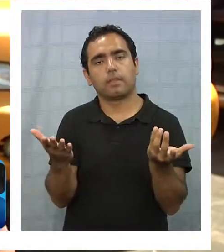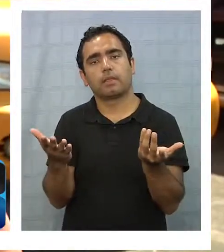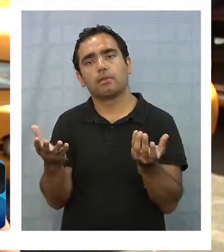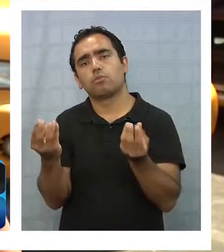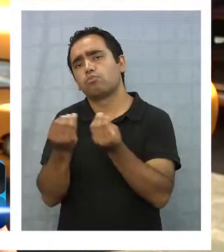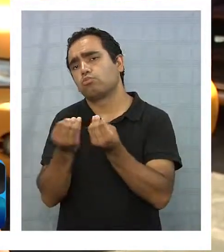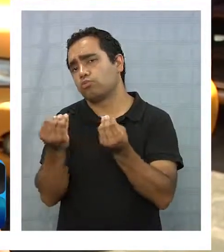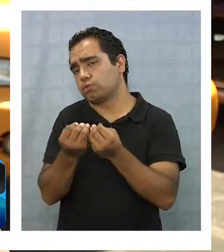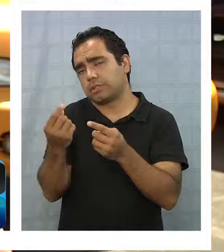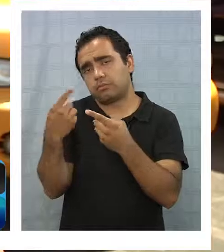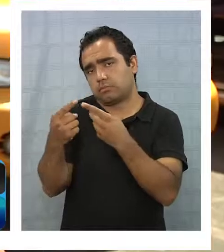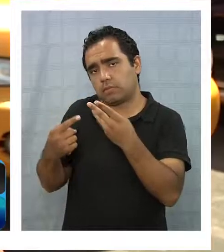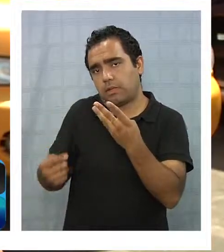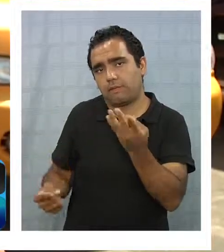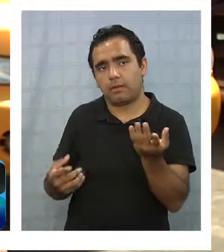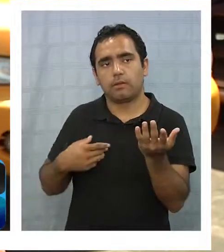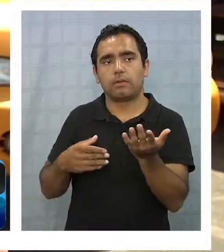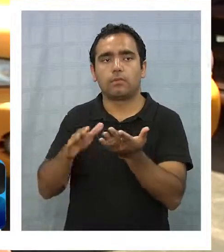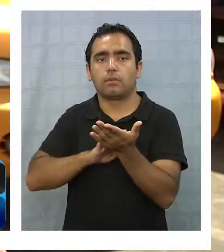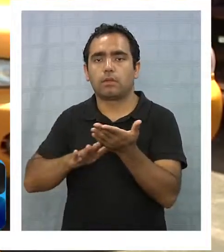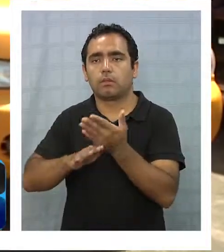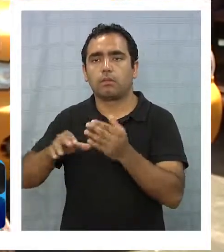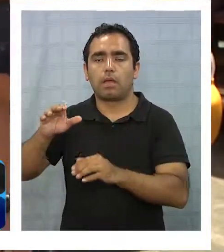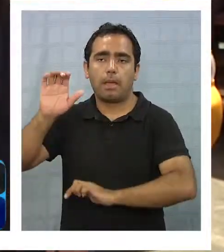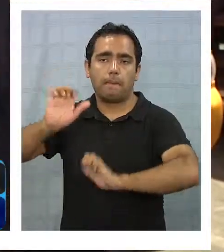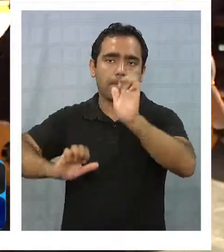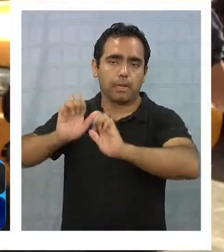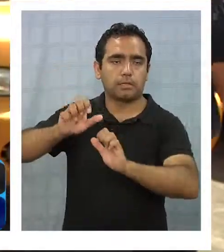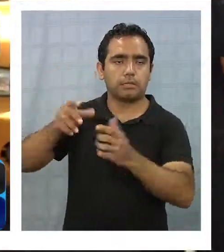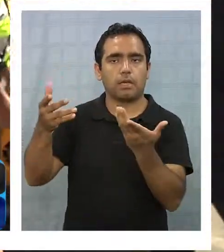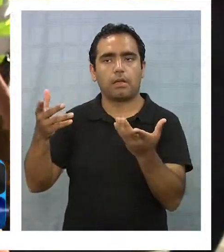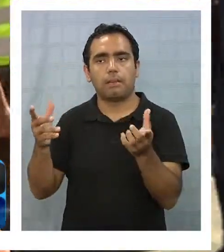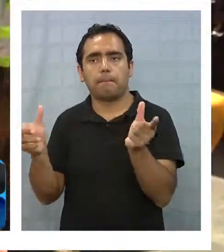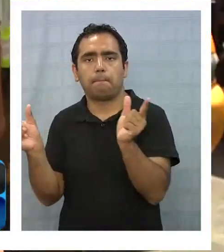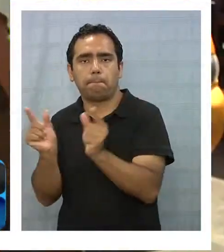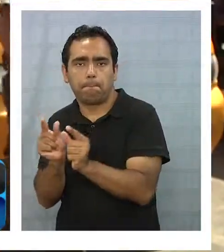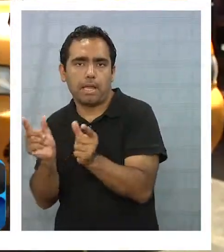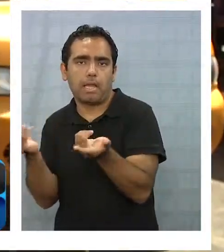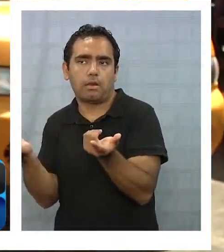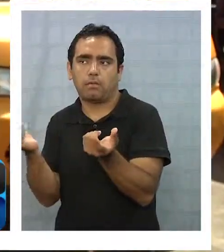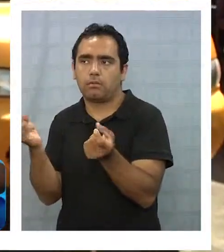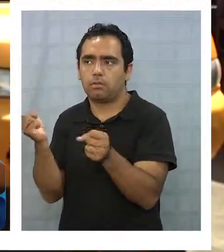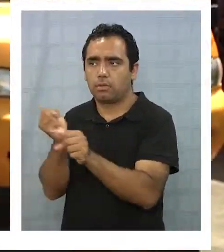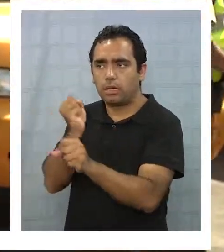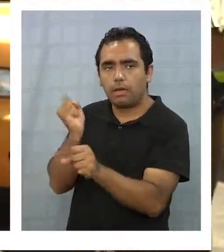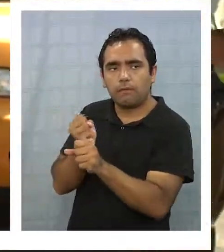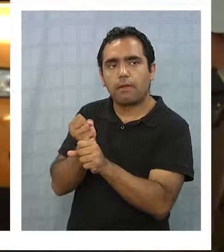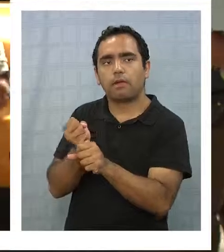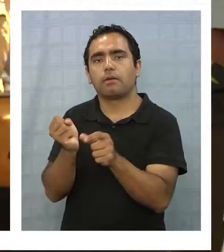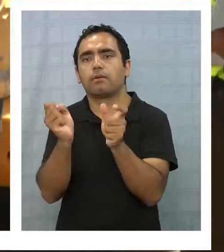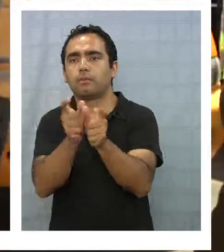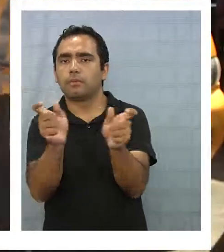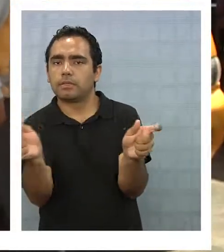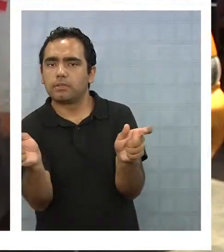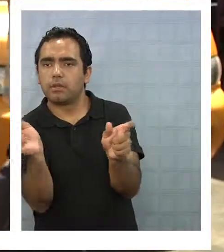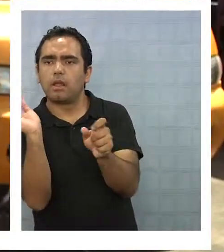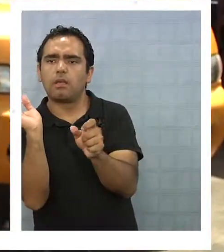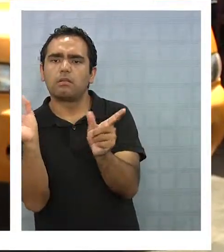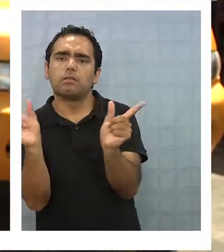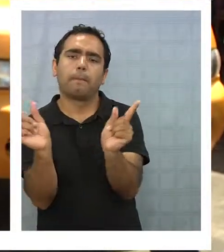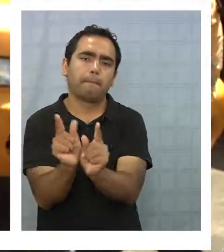razones. Una tiene que ver con que algunas empresas han disminuido su producción, por lo tanto necesitan menos contratistas. Ay, disculpa. Yo y otras empresas que han